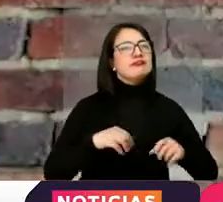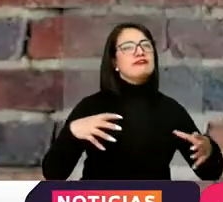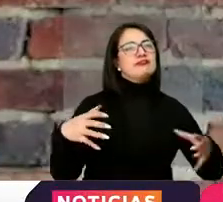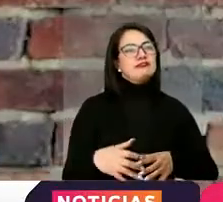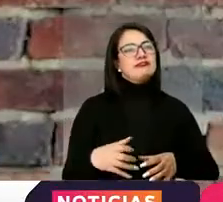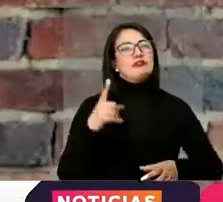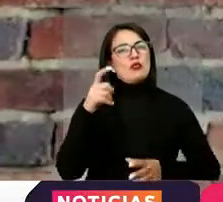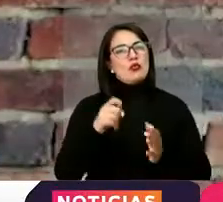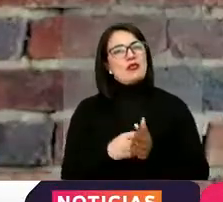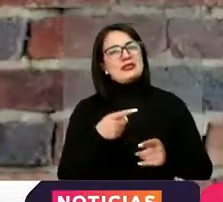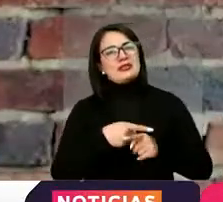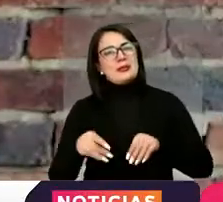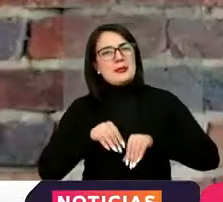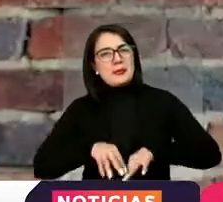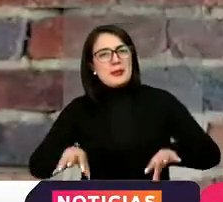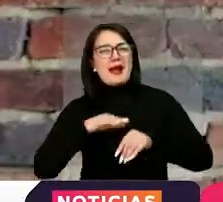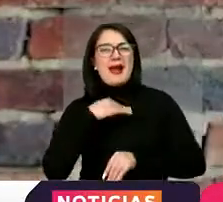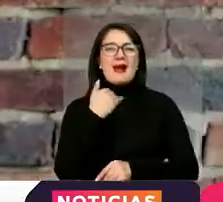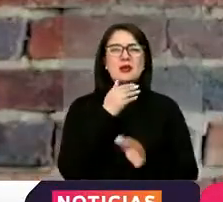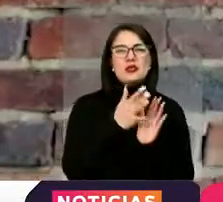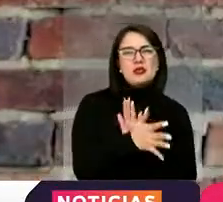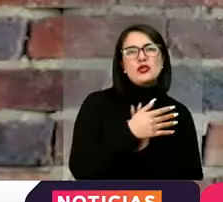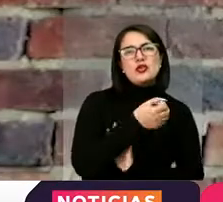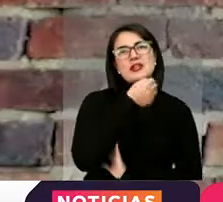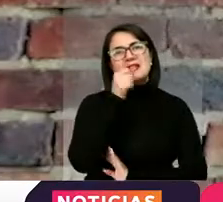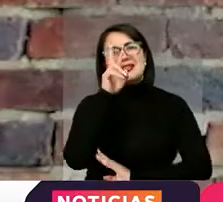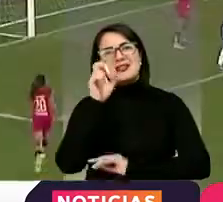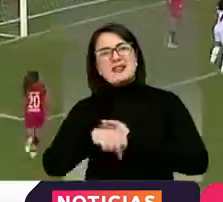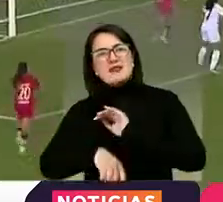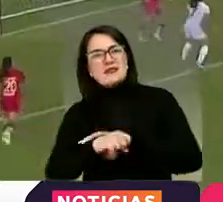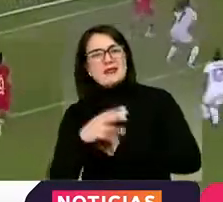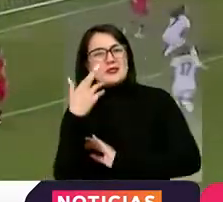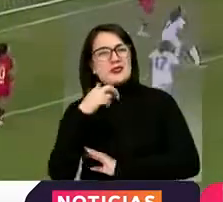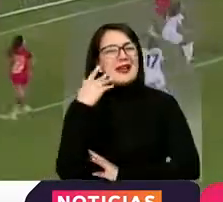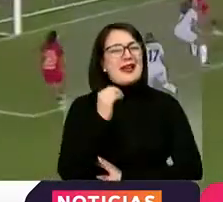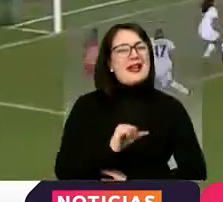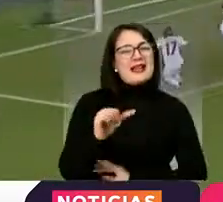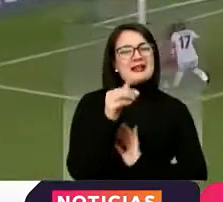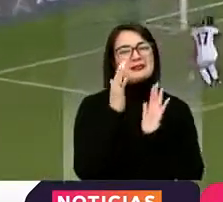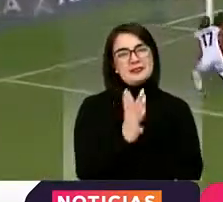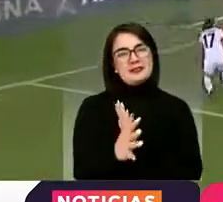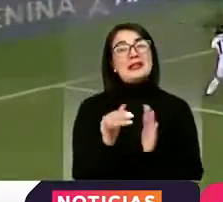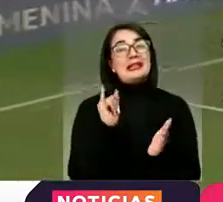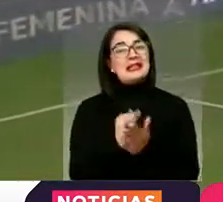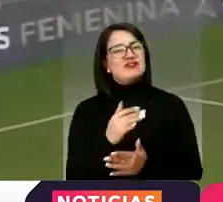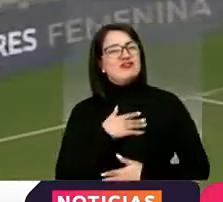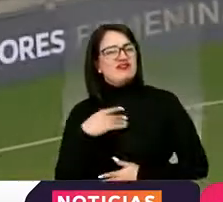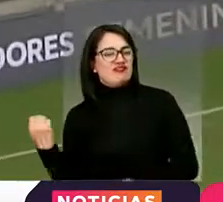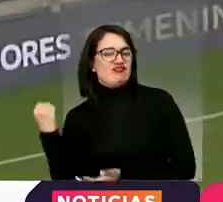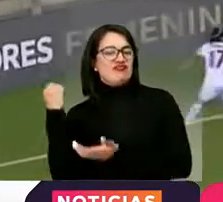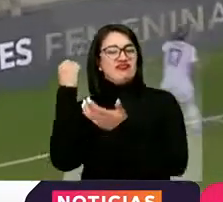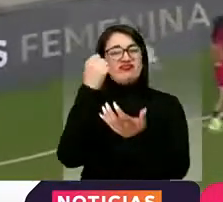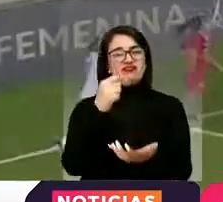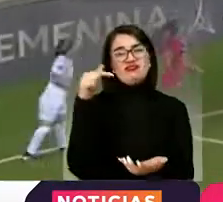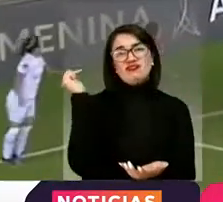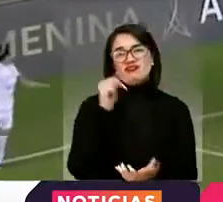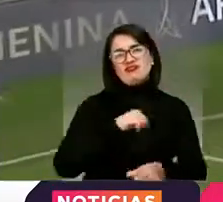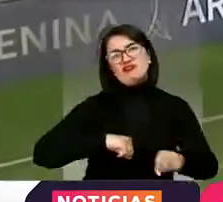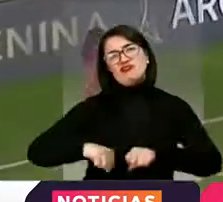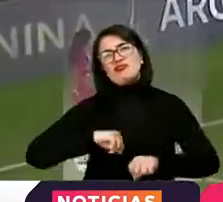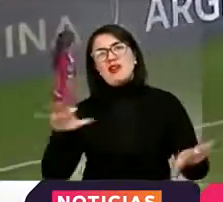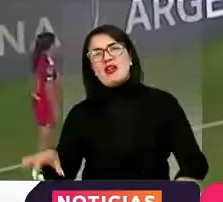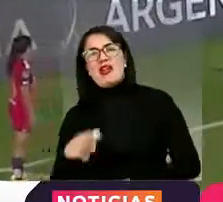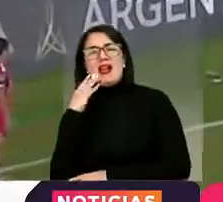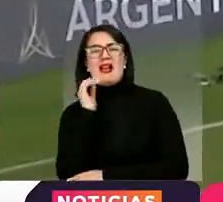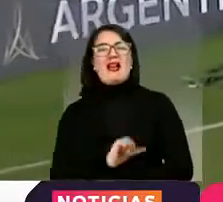a la semana alguna noticia alrededor del fútbol profesional femenino. Esa disposición de recursos para promoción y activación del fútbol femenino en Colombia